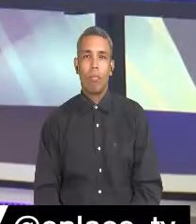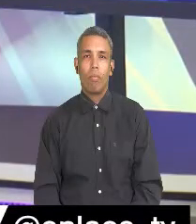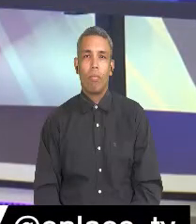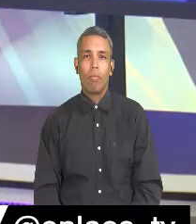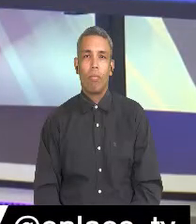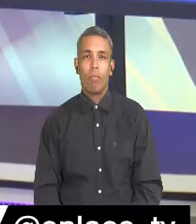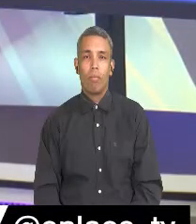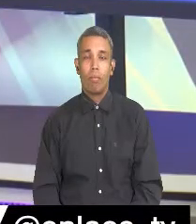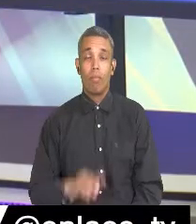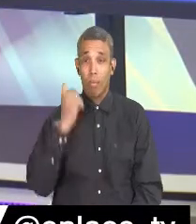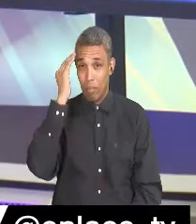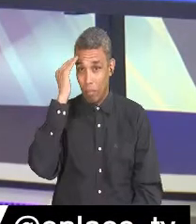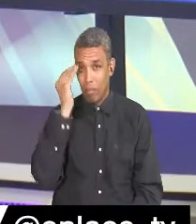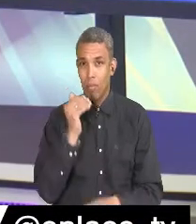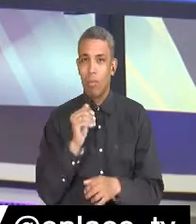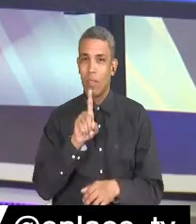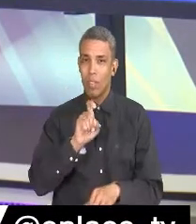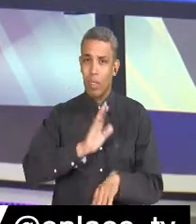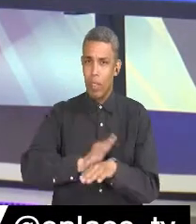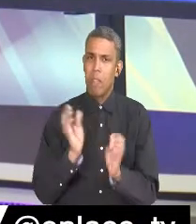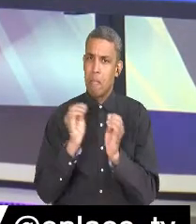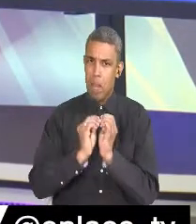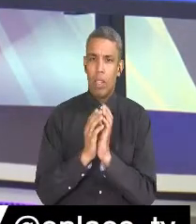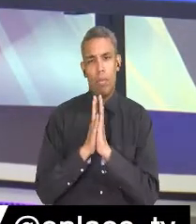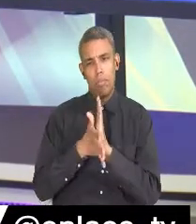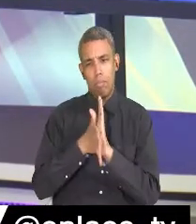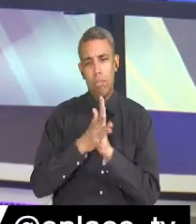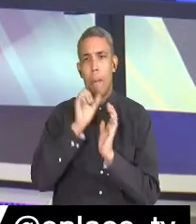Nuestra cita, como siempre, 6:00 p.m, para que se entere de todo lo